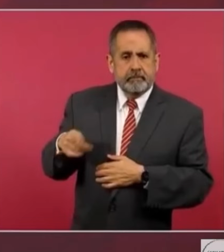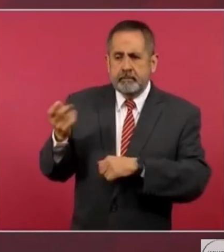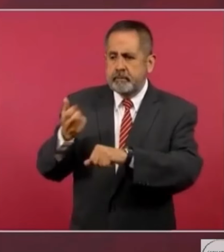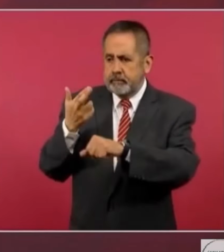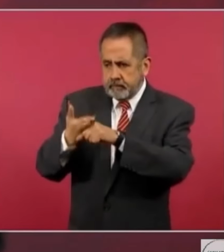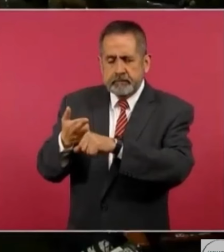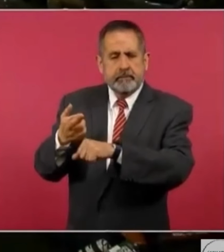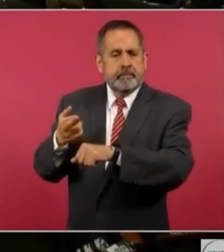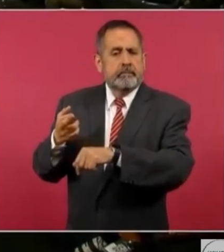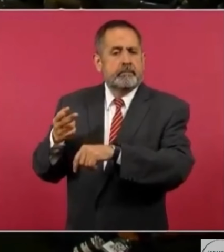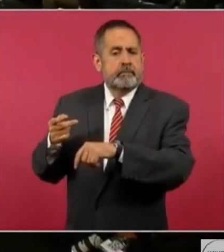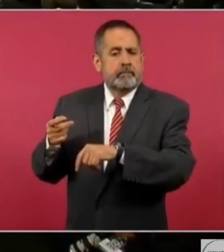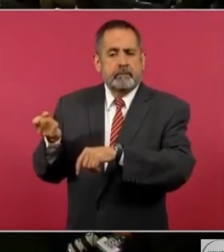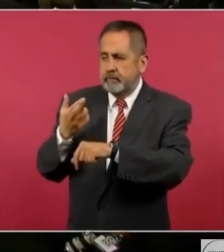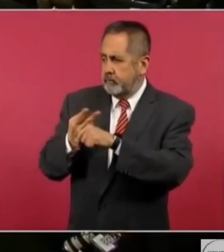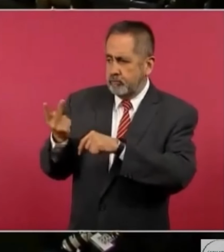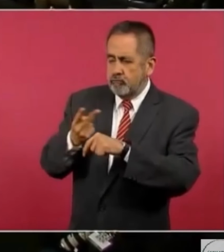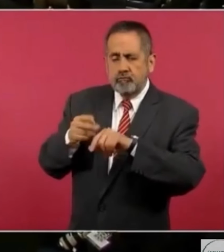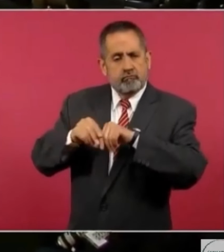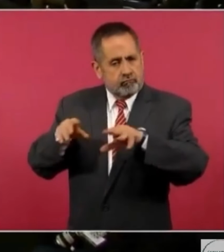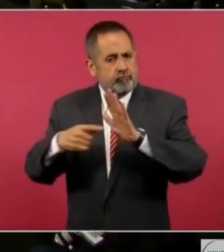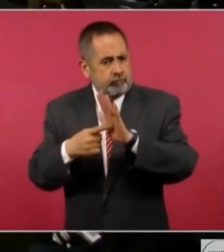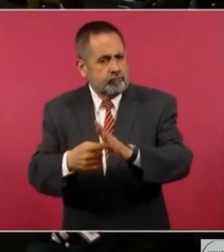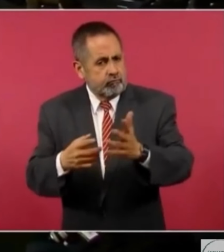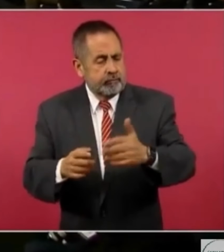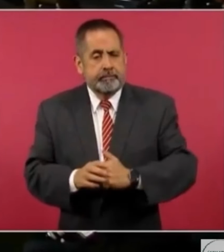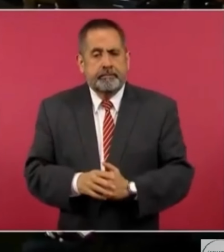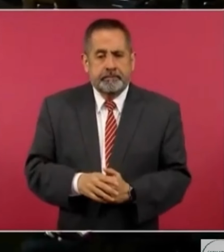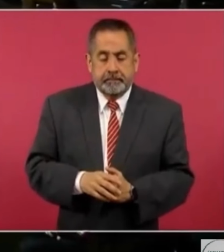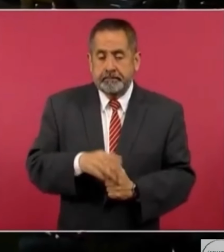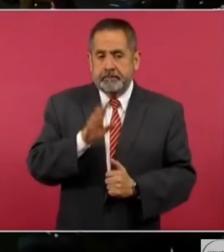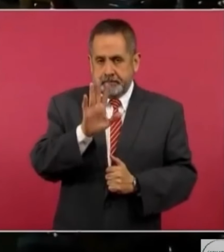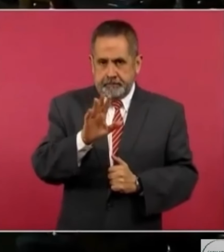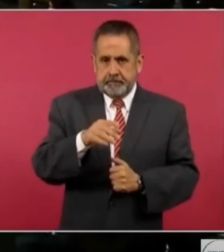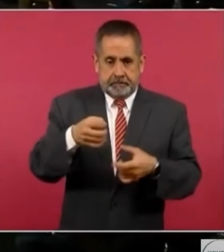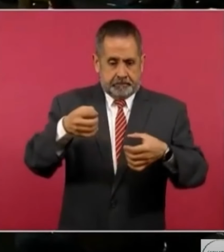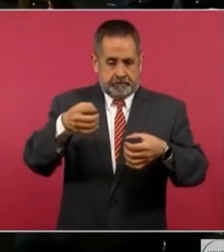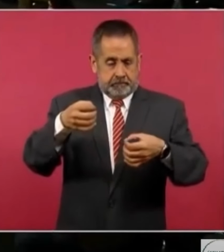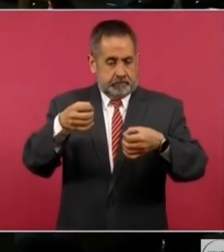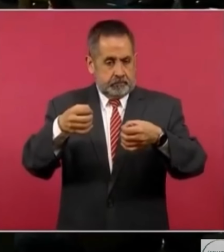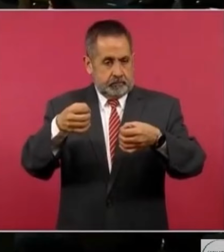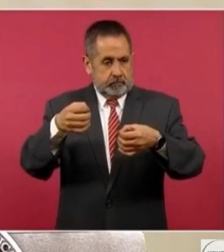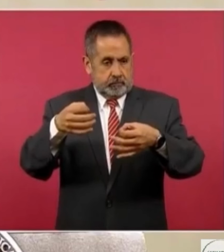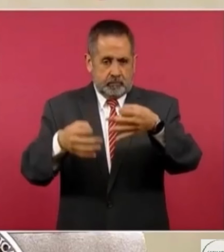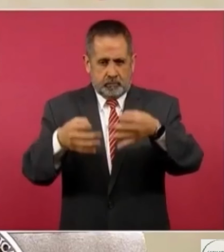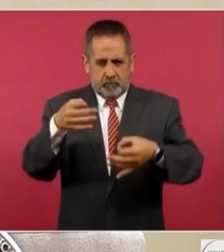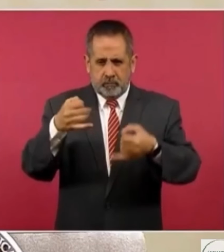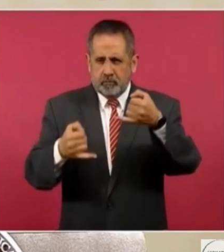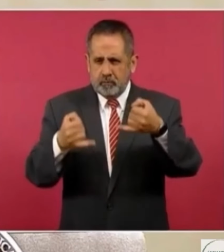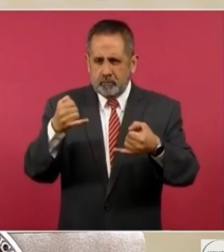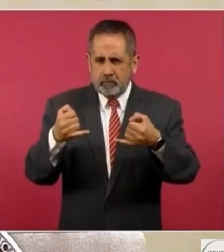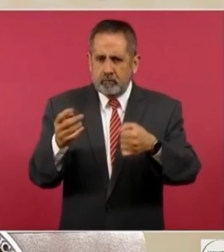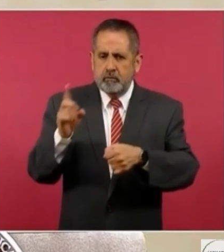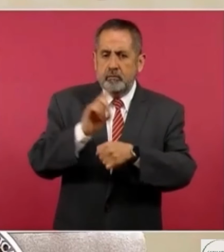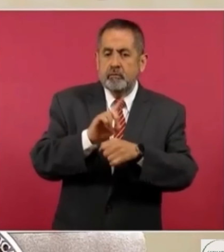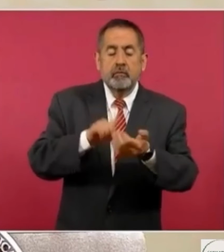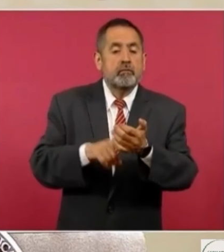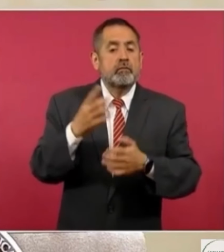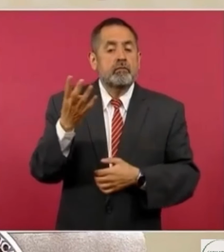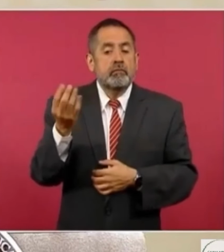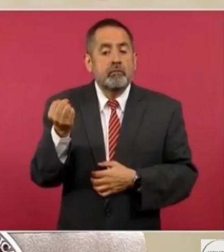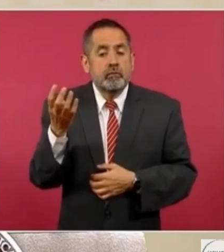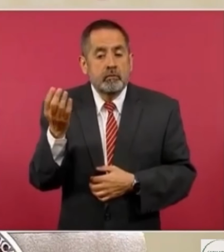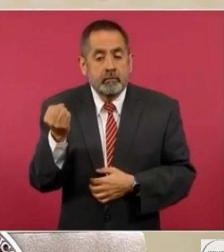Defensa como el secretario de Gobernación. Por lo que hace al juicio, que se inicia el día 9, la integración del jurado.